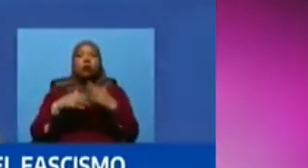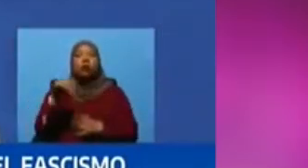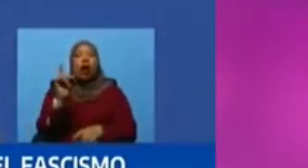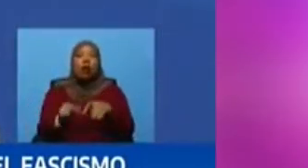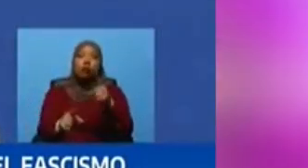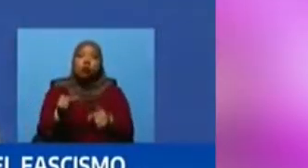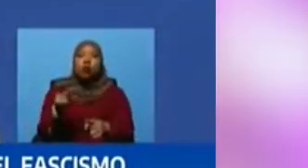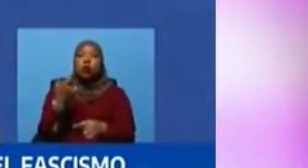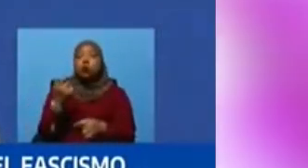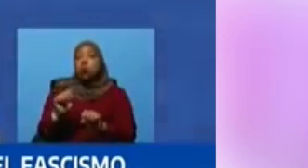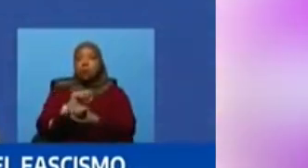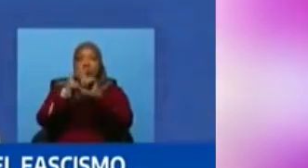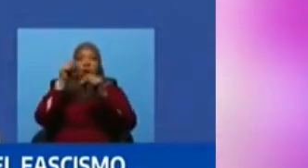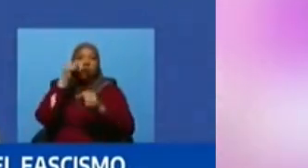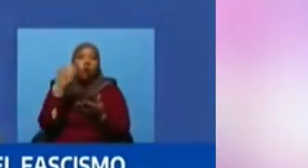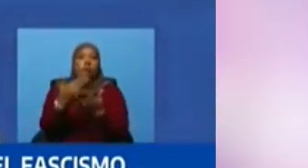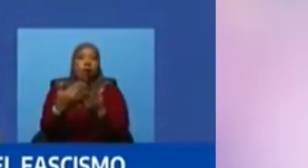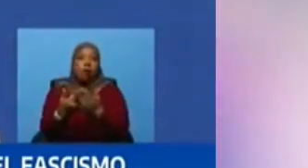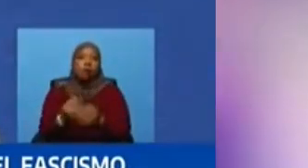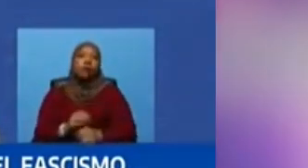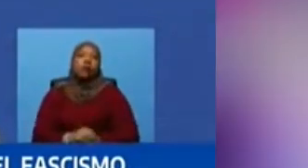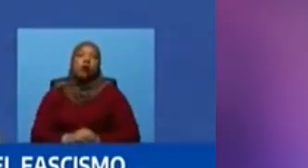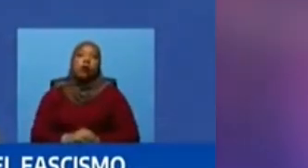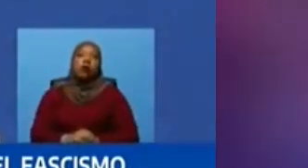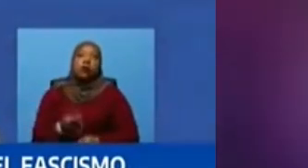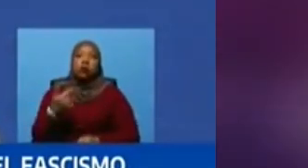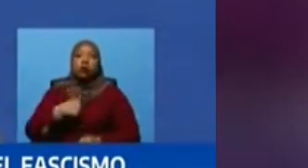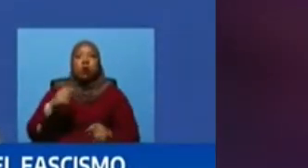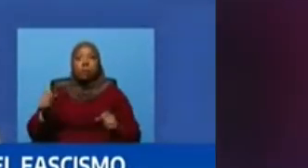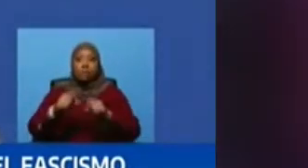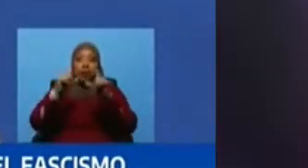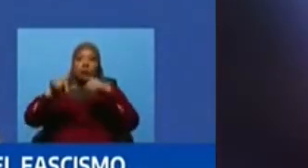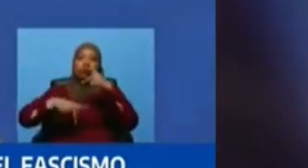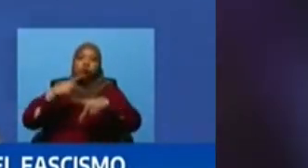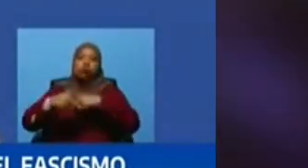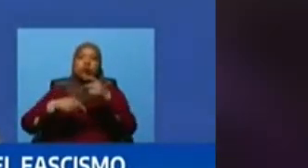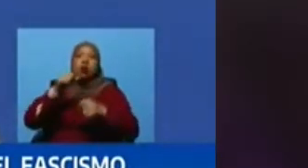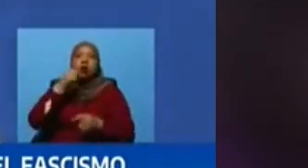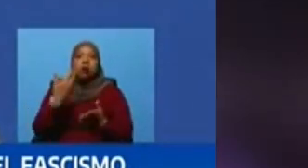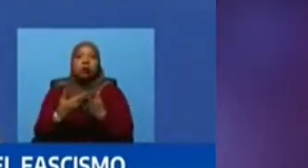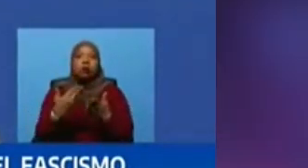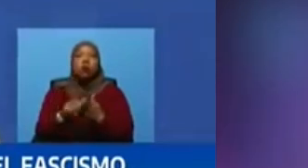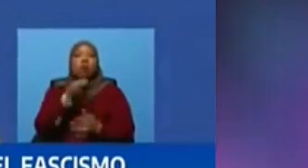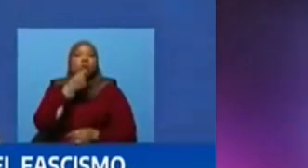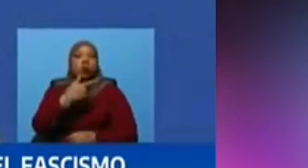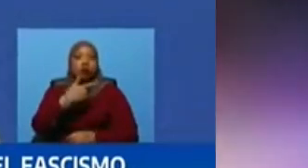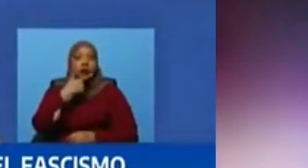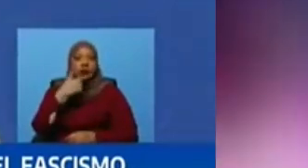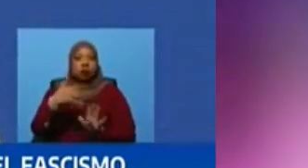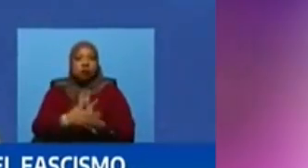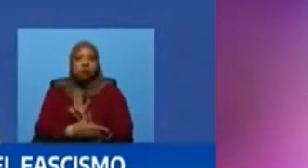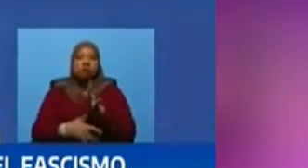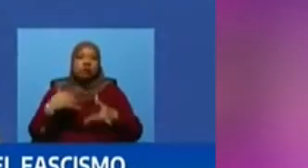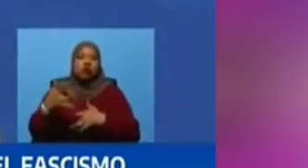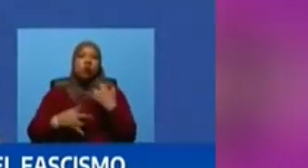Algunos dicen no es un milagro, es un plan. Yo digo, es un milagro producto de un plan maravilloso sobre la base de